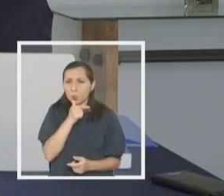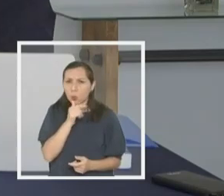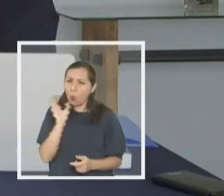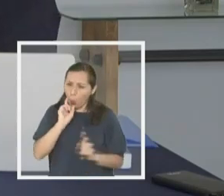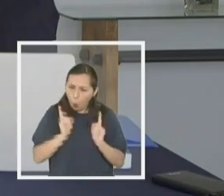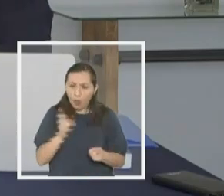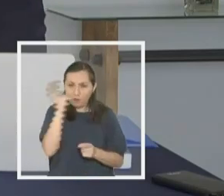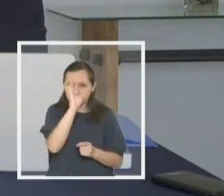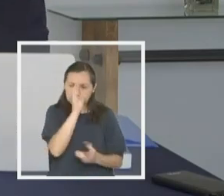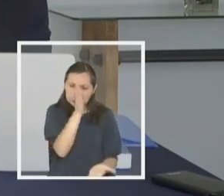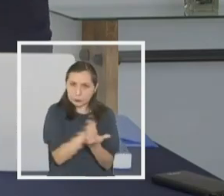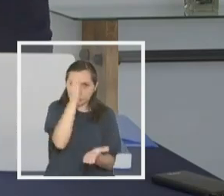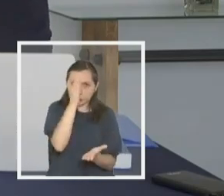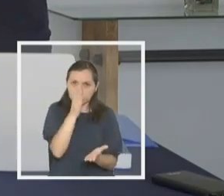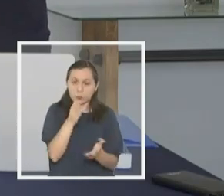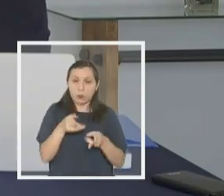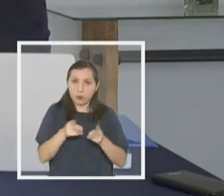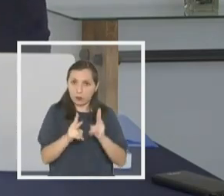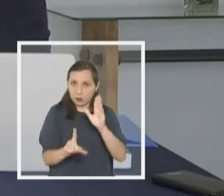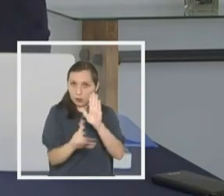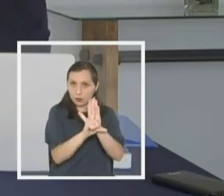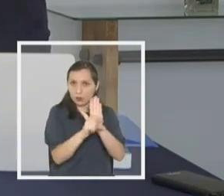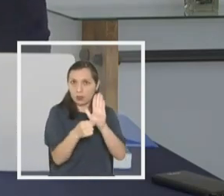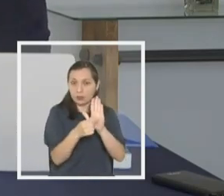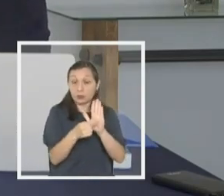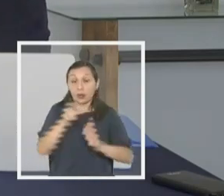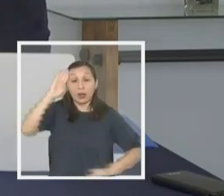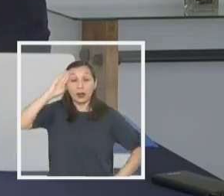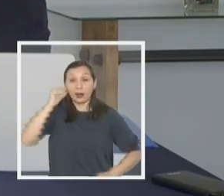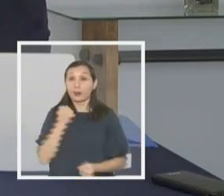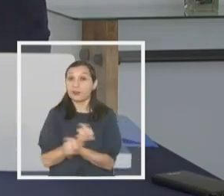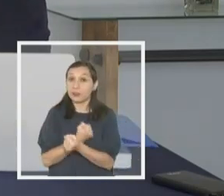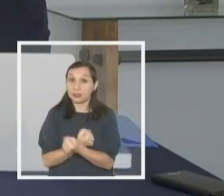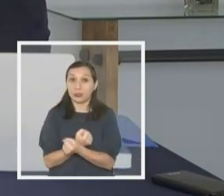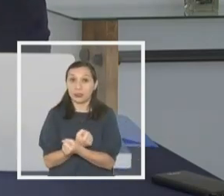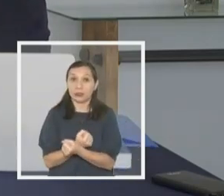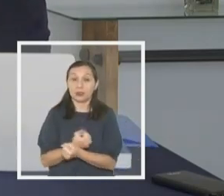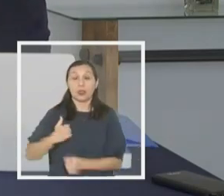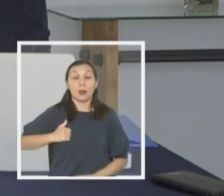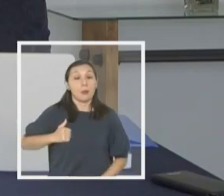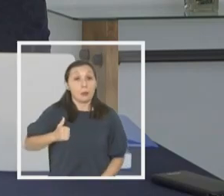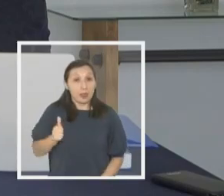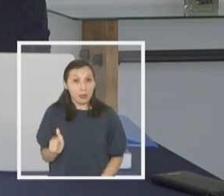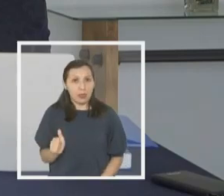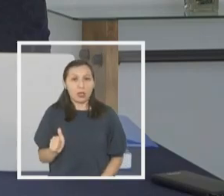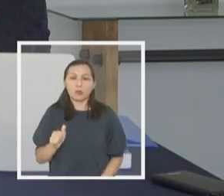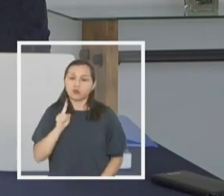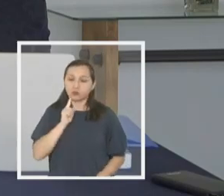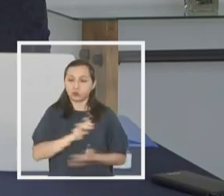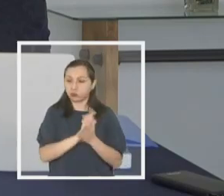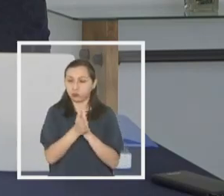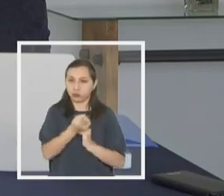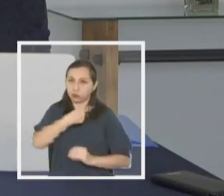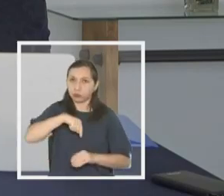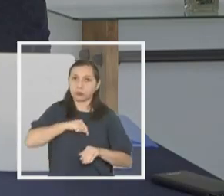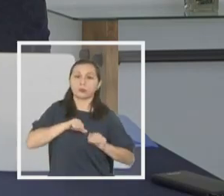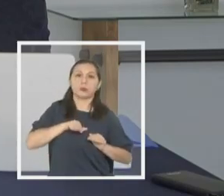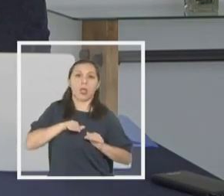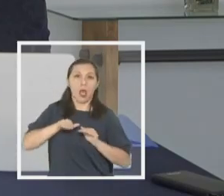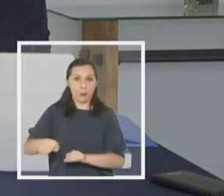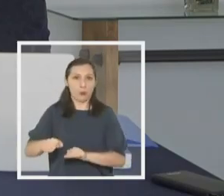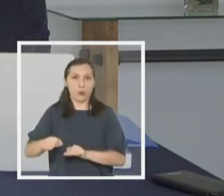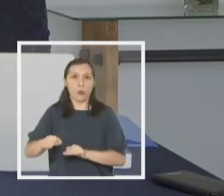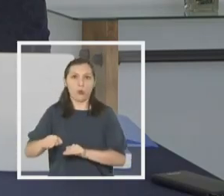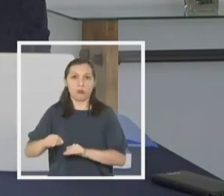los vamos a perseguir con todo el rigor del derecho y de la ley. Y carabineros y la PDI tienen todo nuestro respaldo